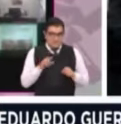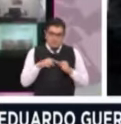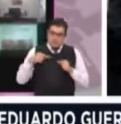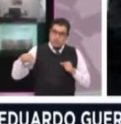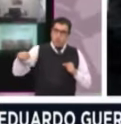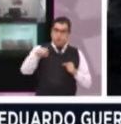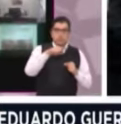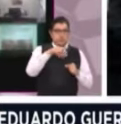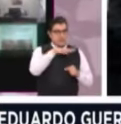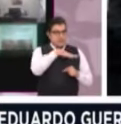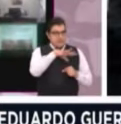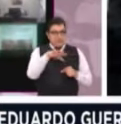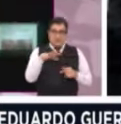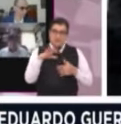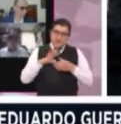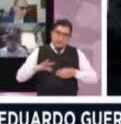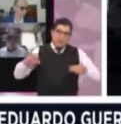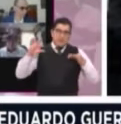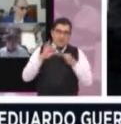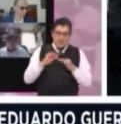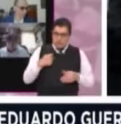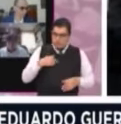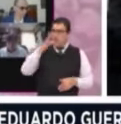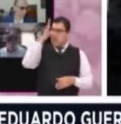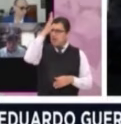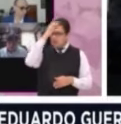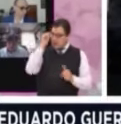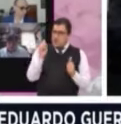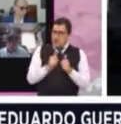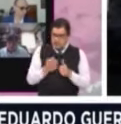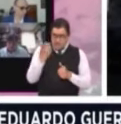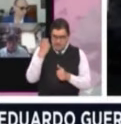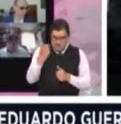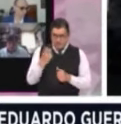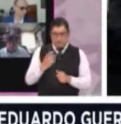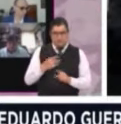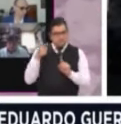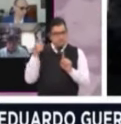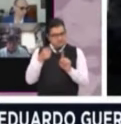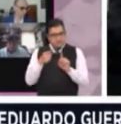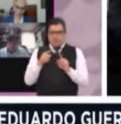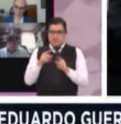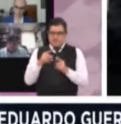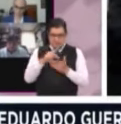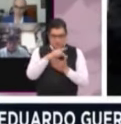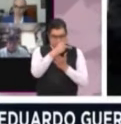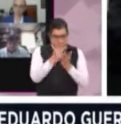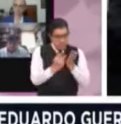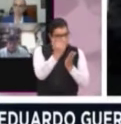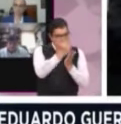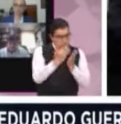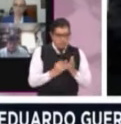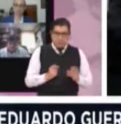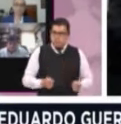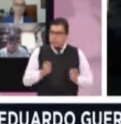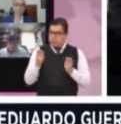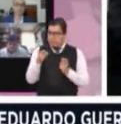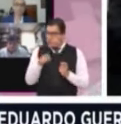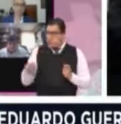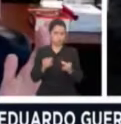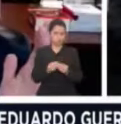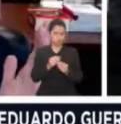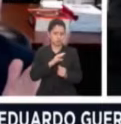violencia hubo un crecimiento de casi el 300 por ciento en febrero en las ejecuciones